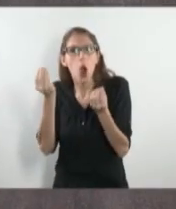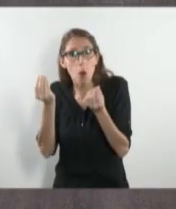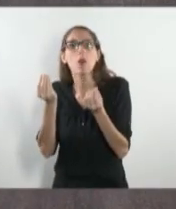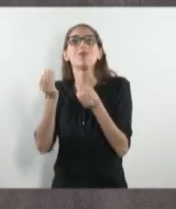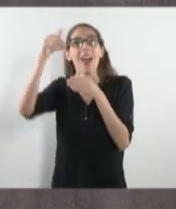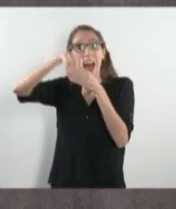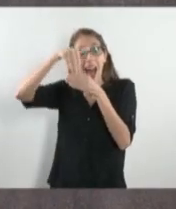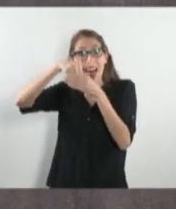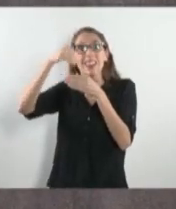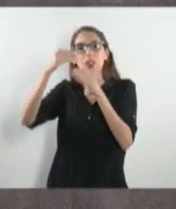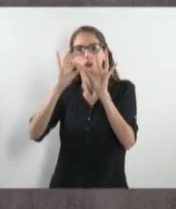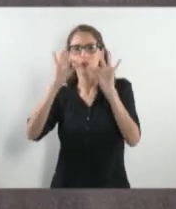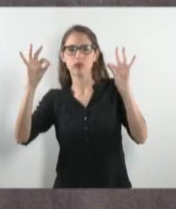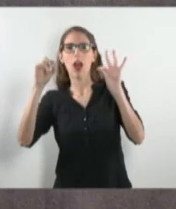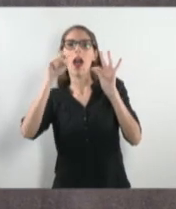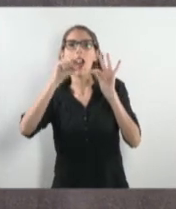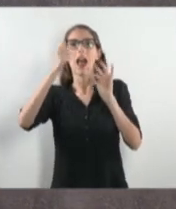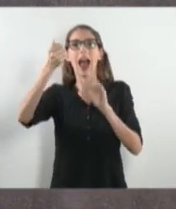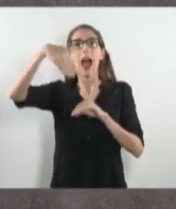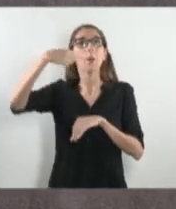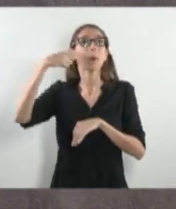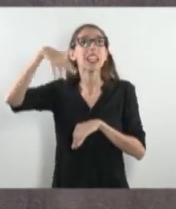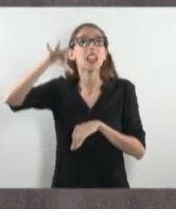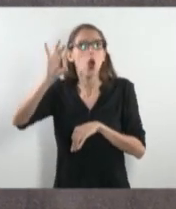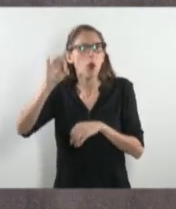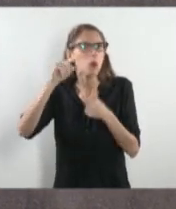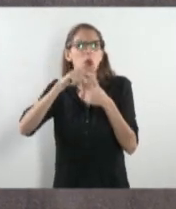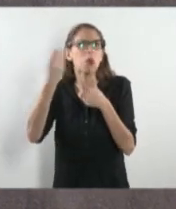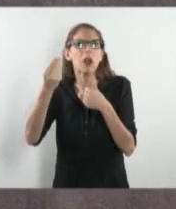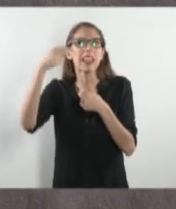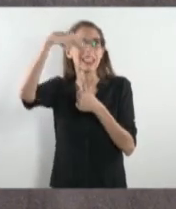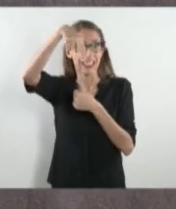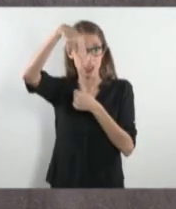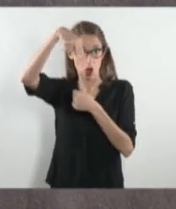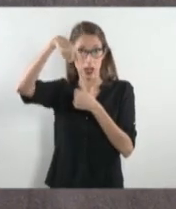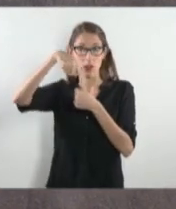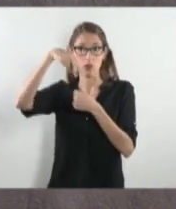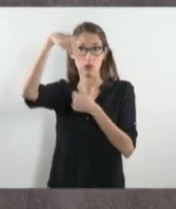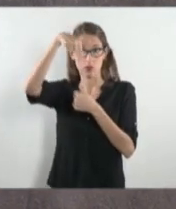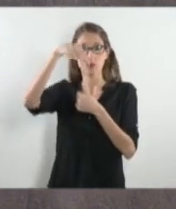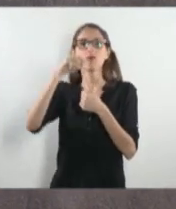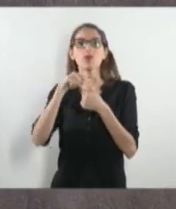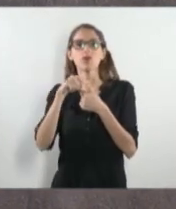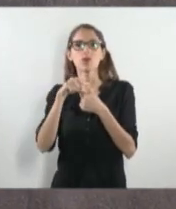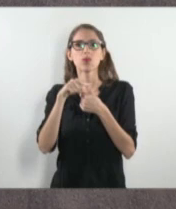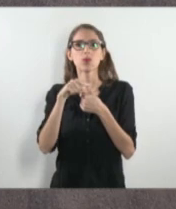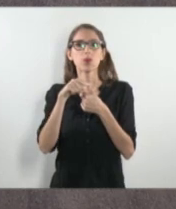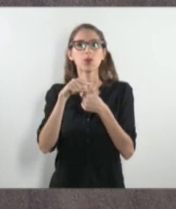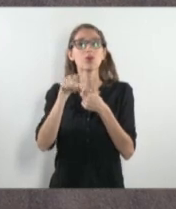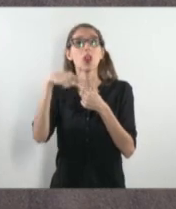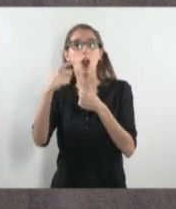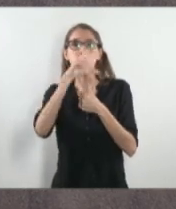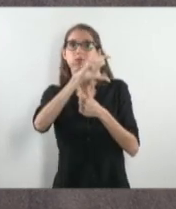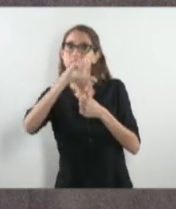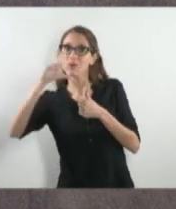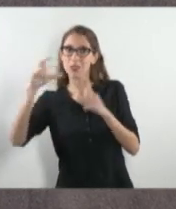grupo amino, que está representado por el nitrógeno acá, y una cadena de